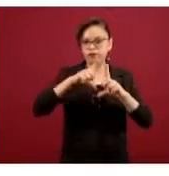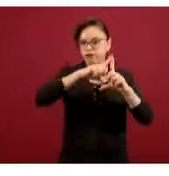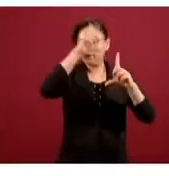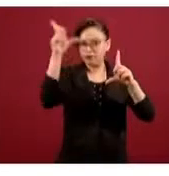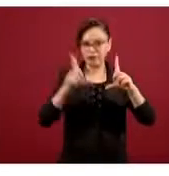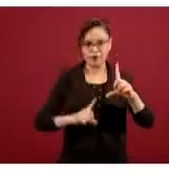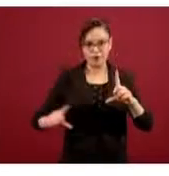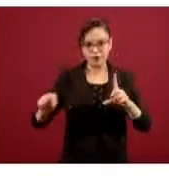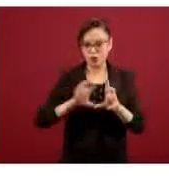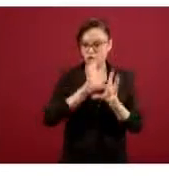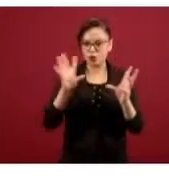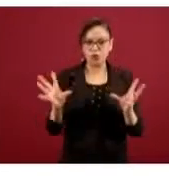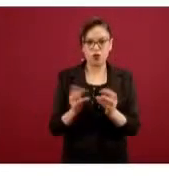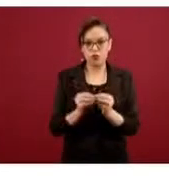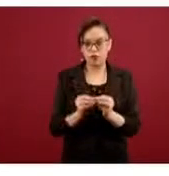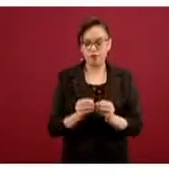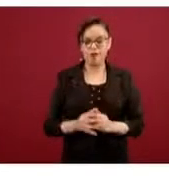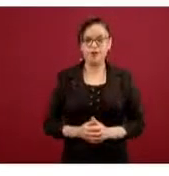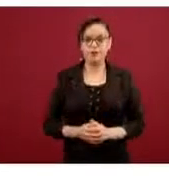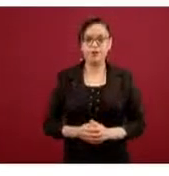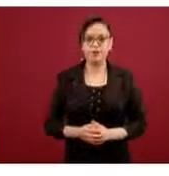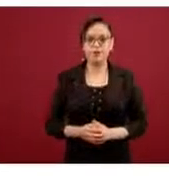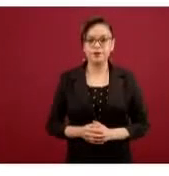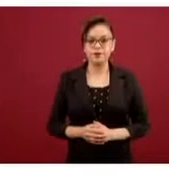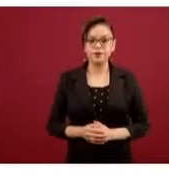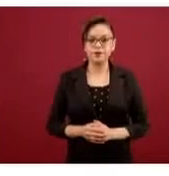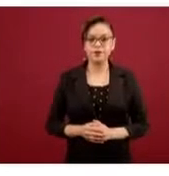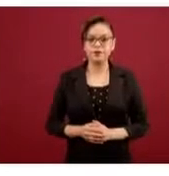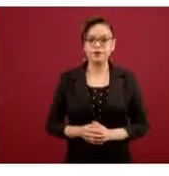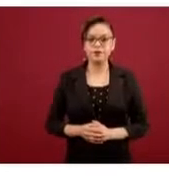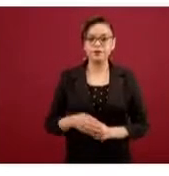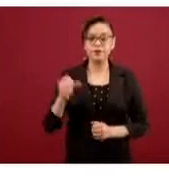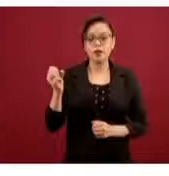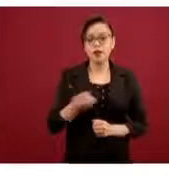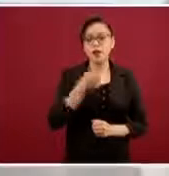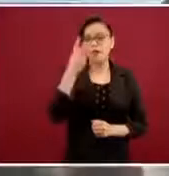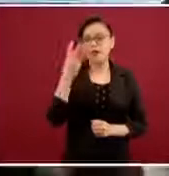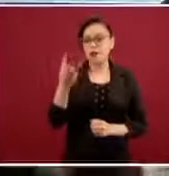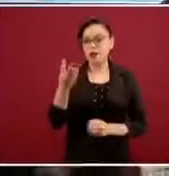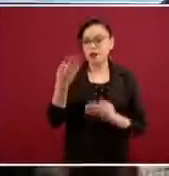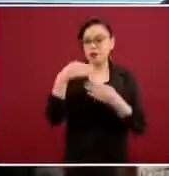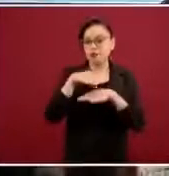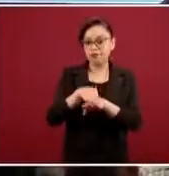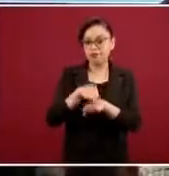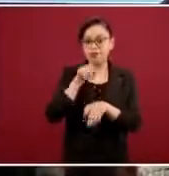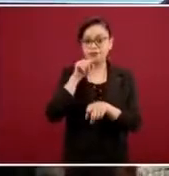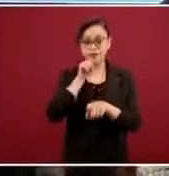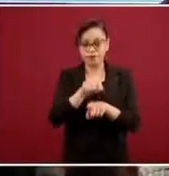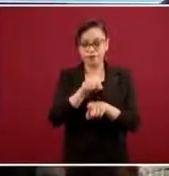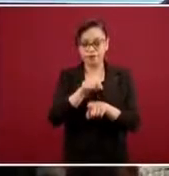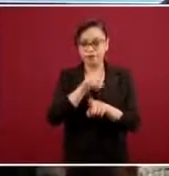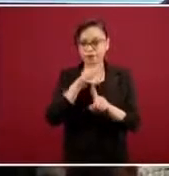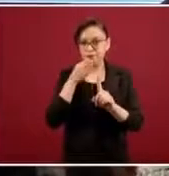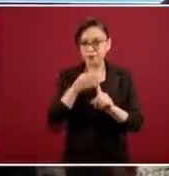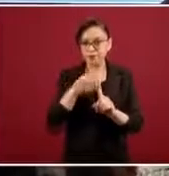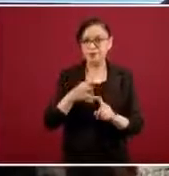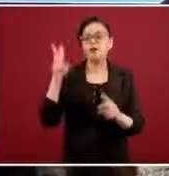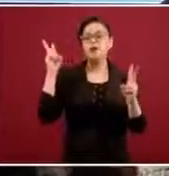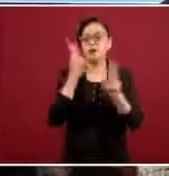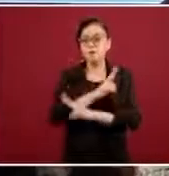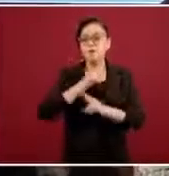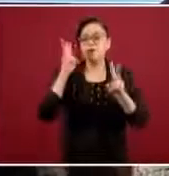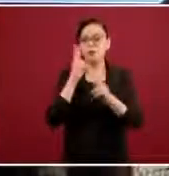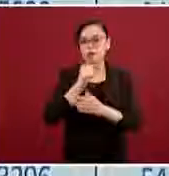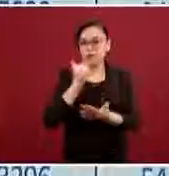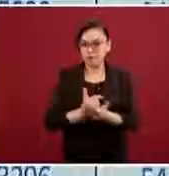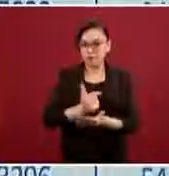nacional. Nos enfocamos a 3 síndromes clínicos: infección respiratoria aguda, que son generalmente